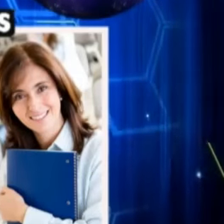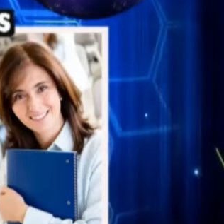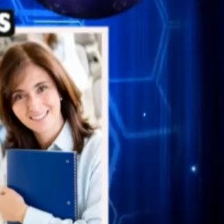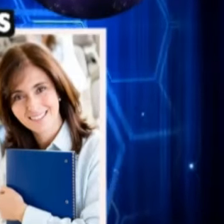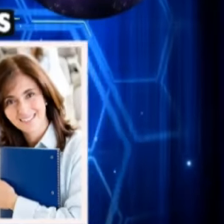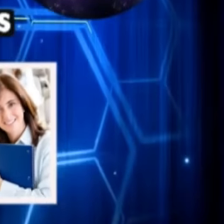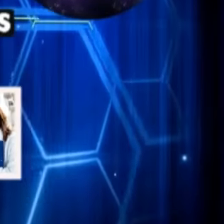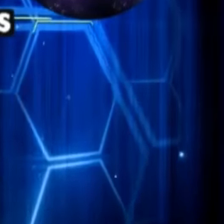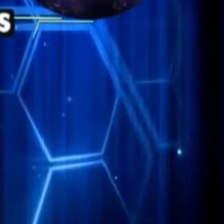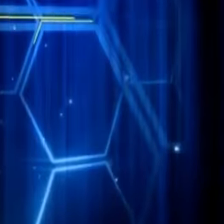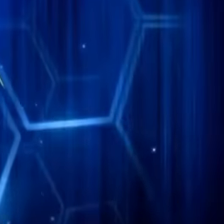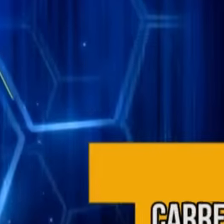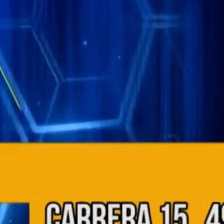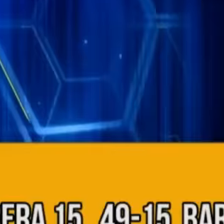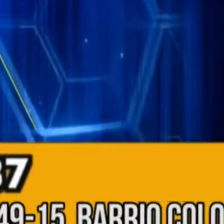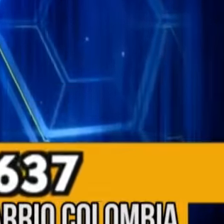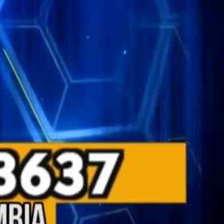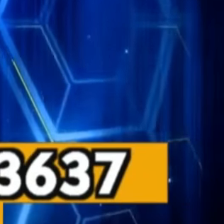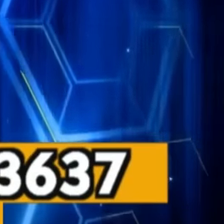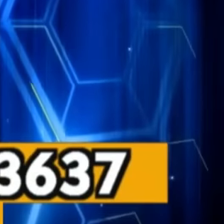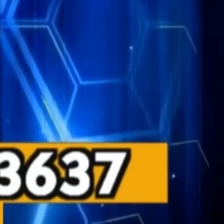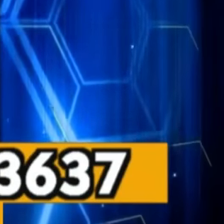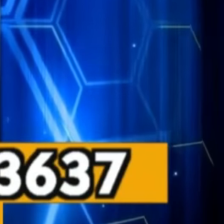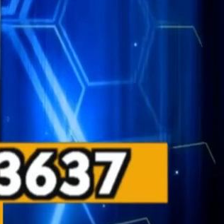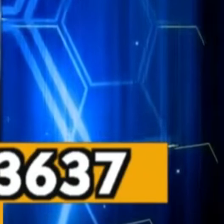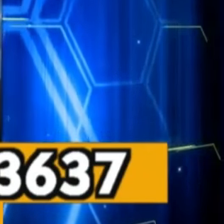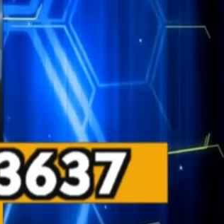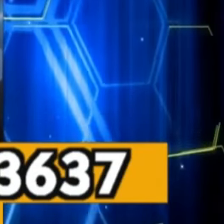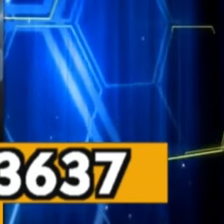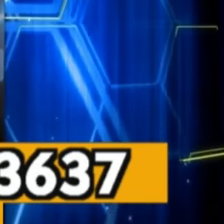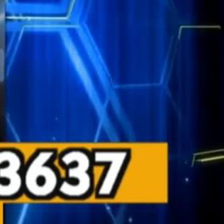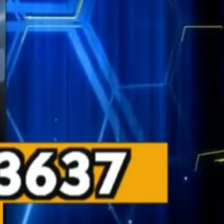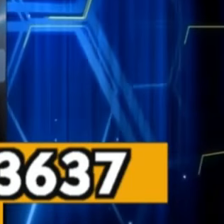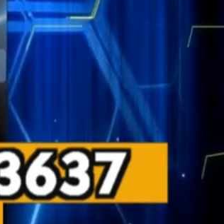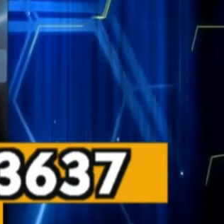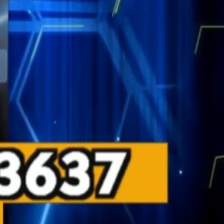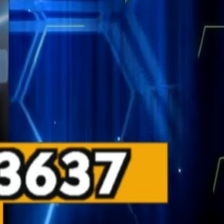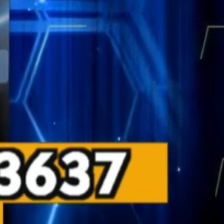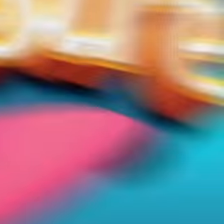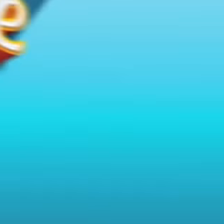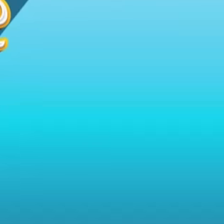este año. Llámenos o visítenos. En Sistemas Interactivos, usted sí aprende sistemas.